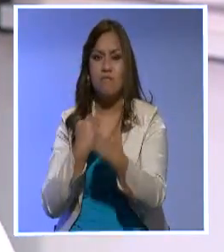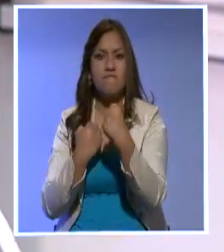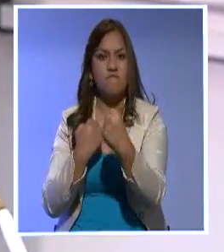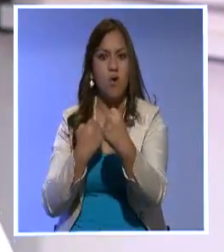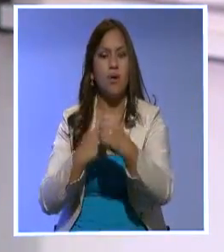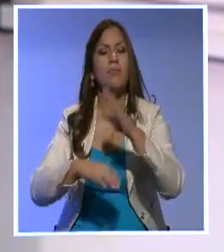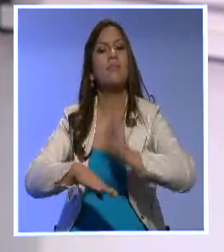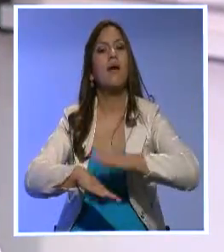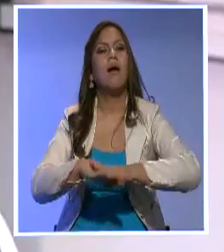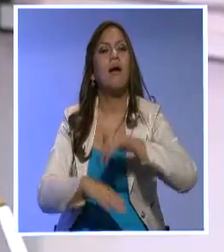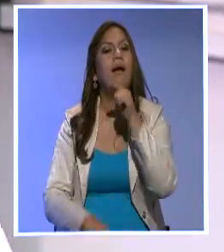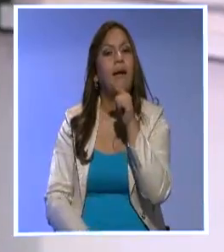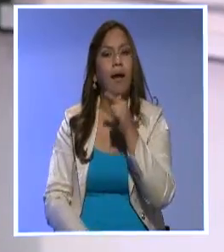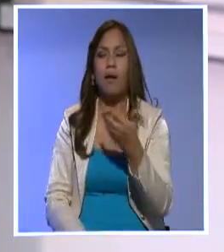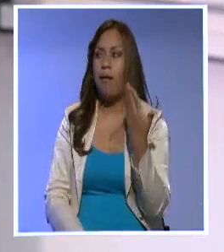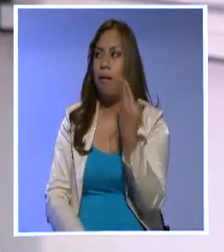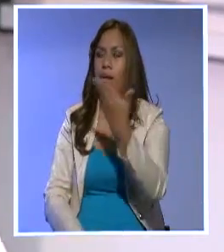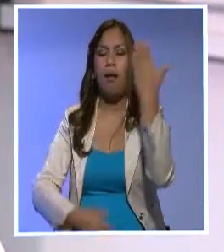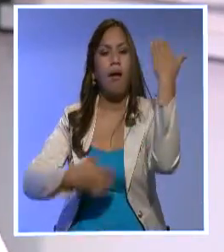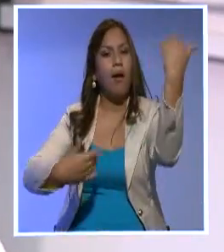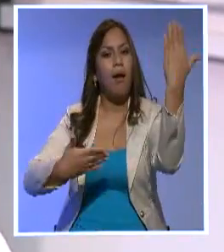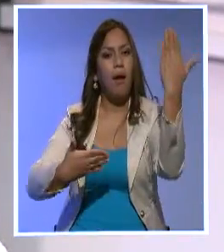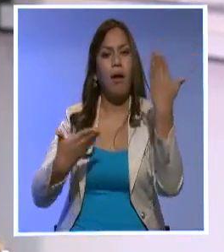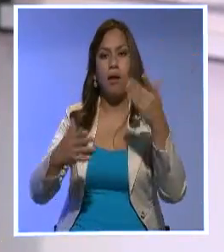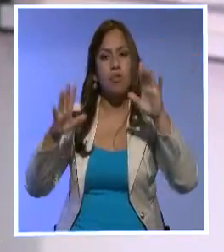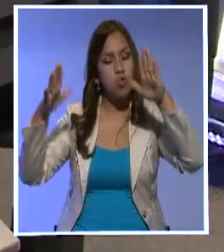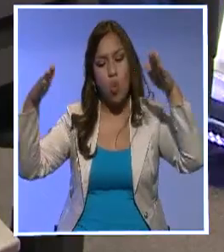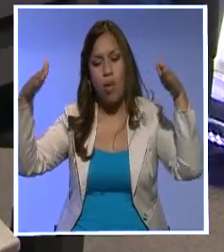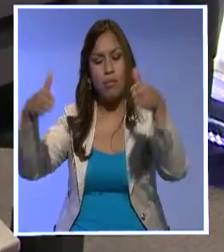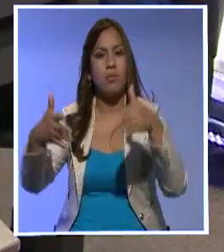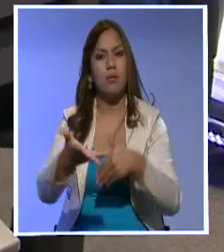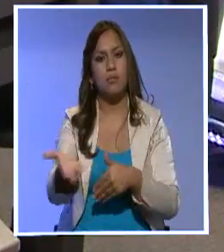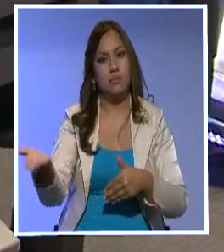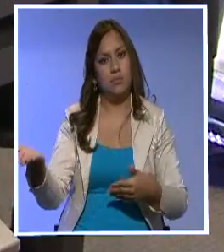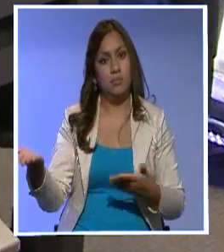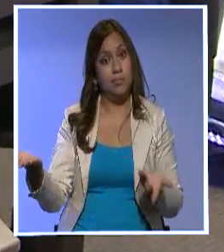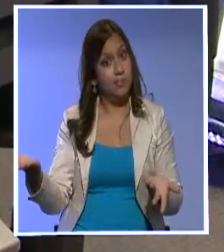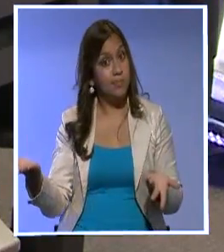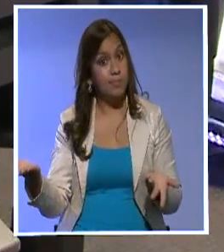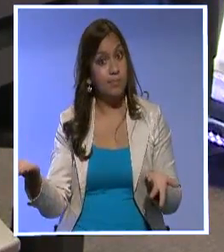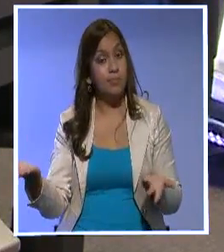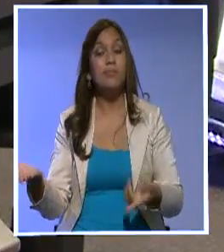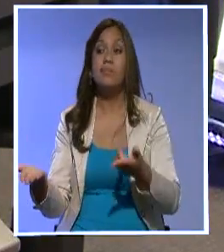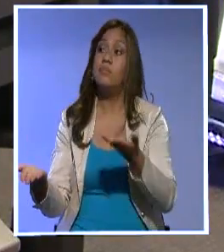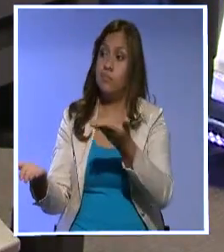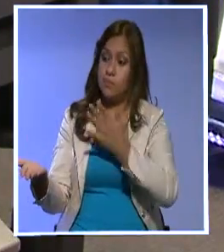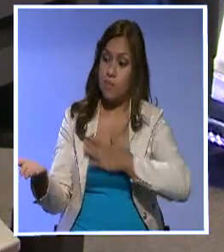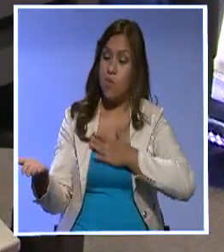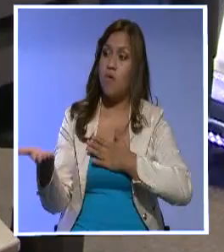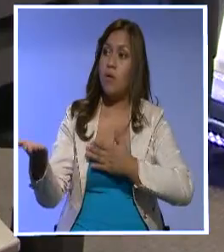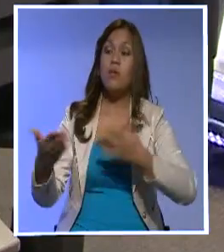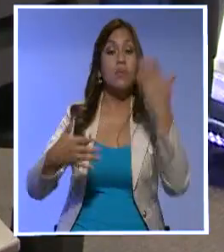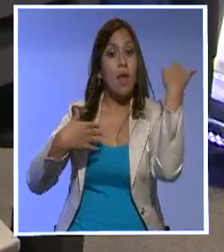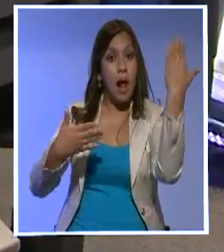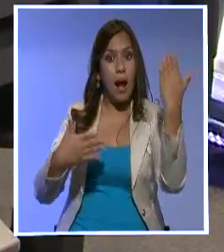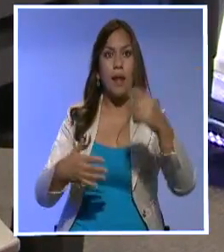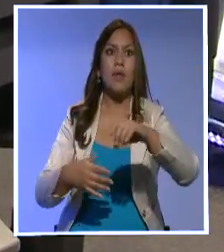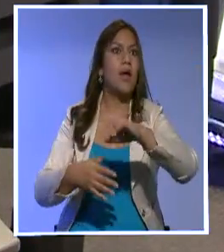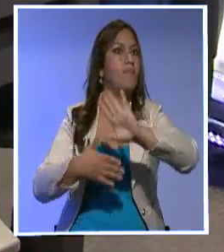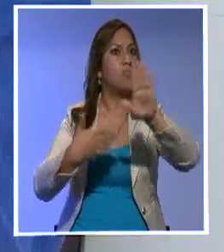justamente por la falta de atención y de criterio de la localidad a ese mismo alcalde como a todos los alcaldes del país